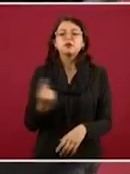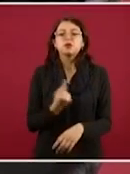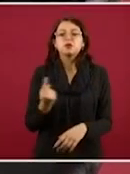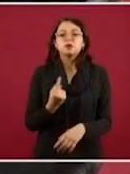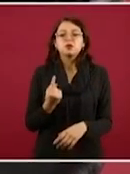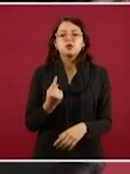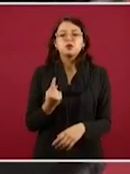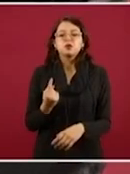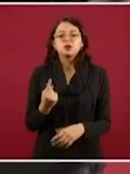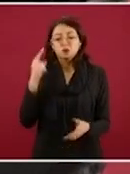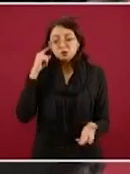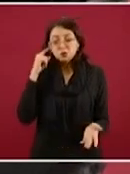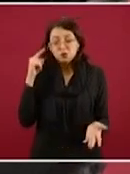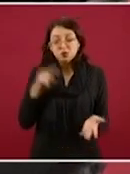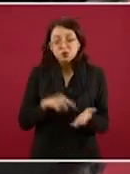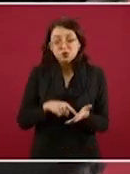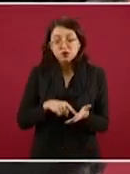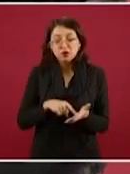creo que se puede